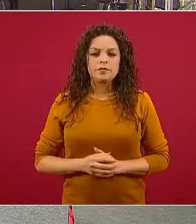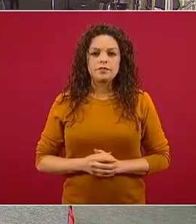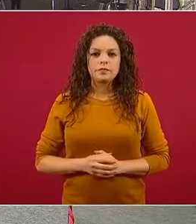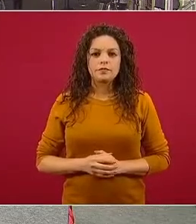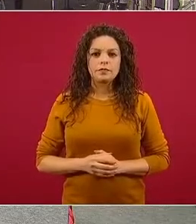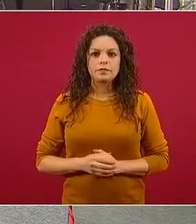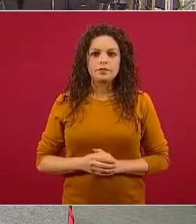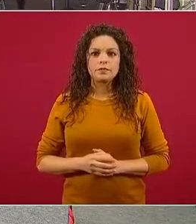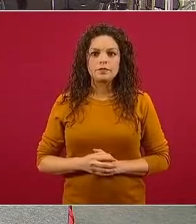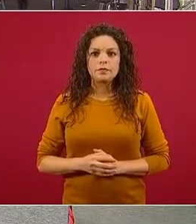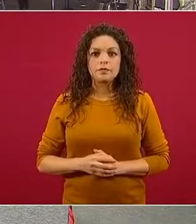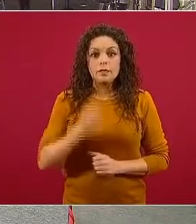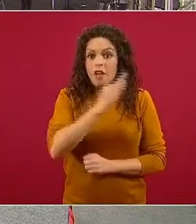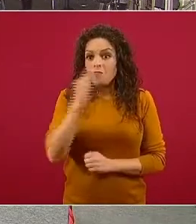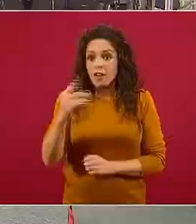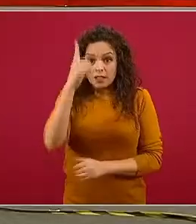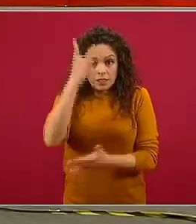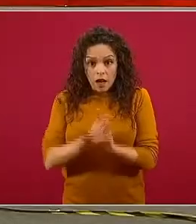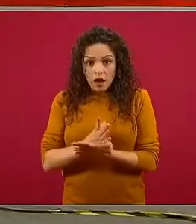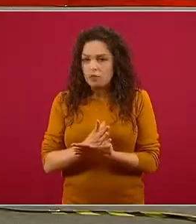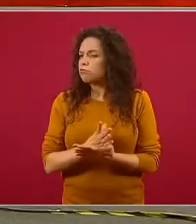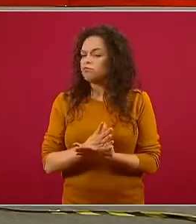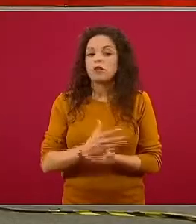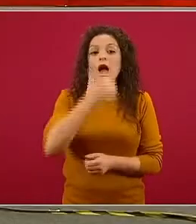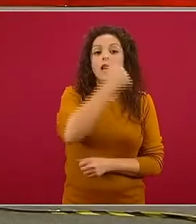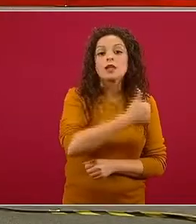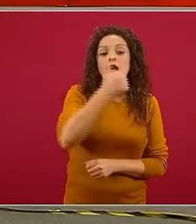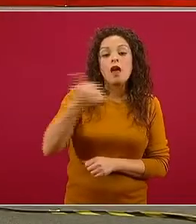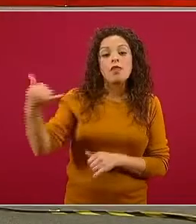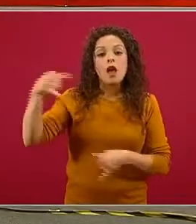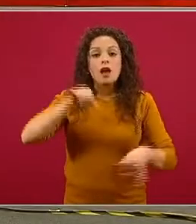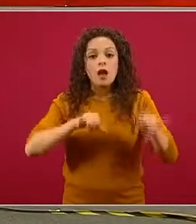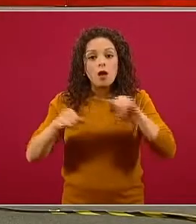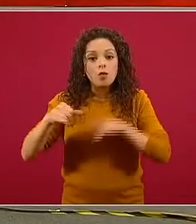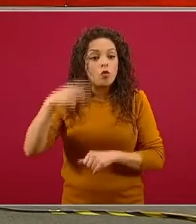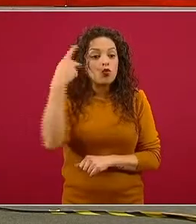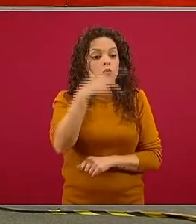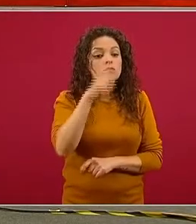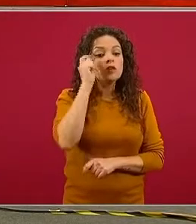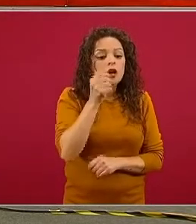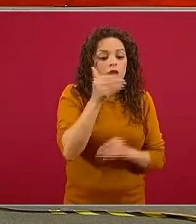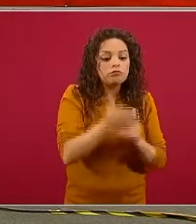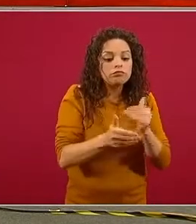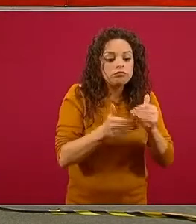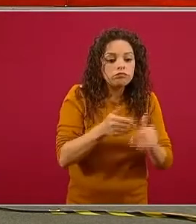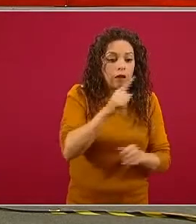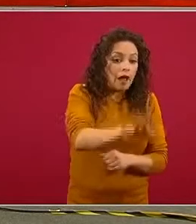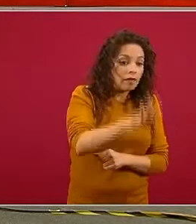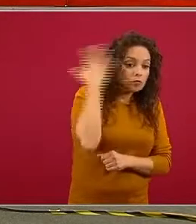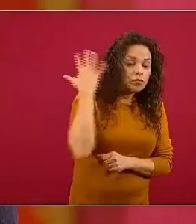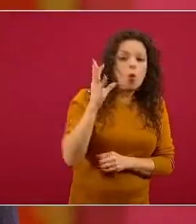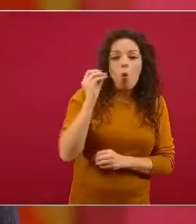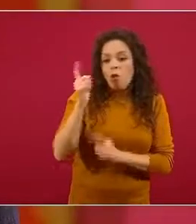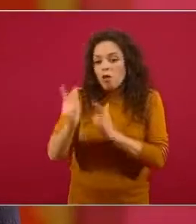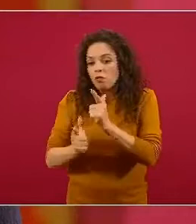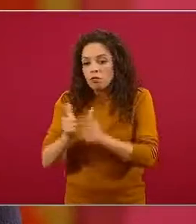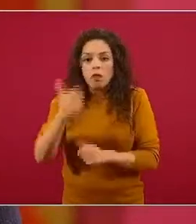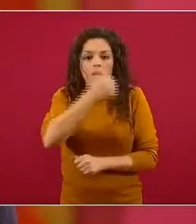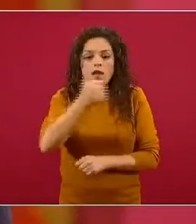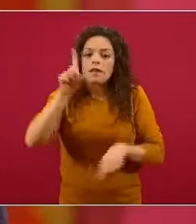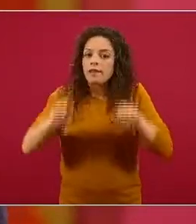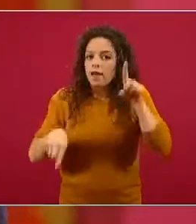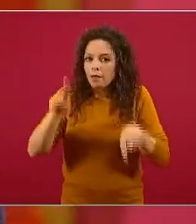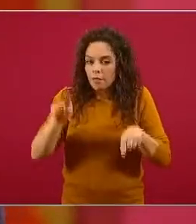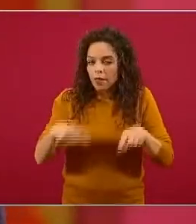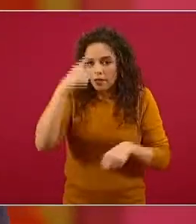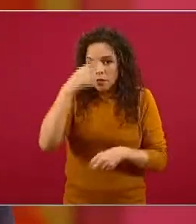No es una fecha única. Cada laboratorio ha tenido progreso a distintas velocidades de realizar, desde